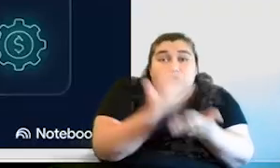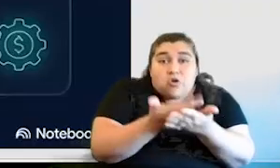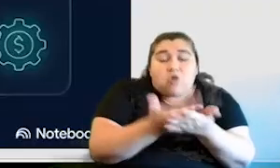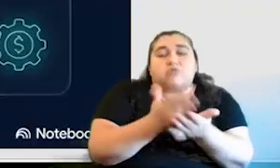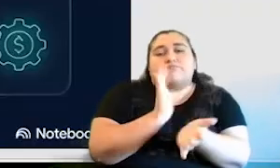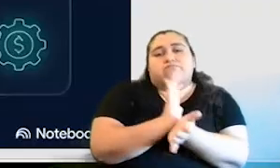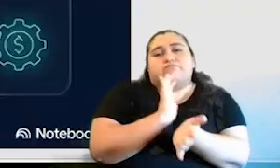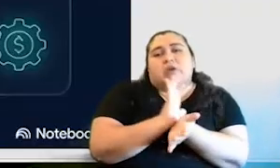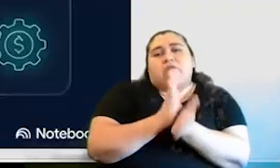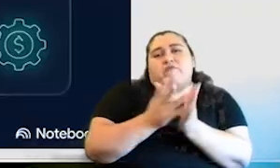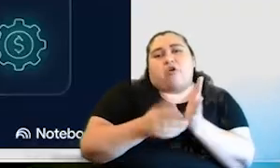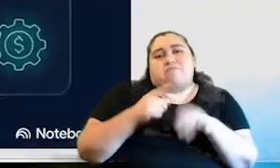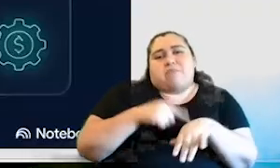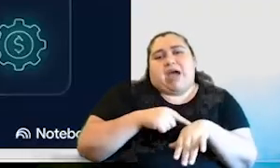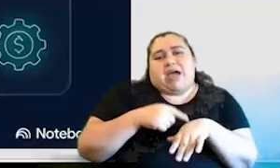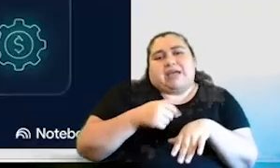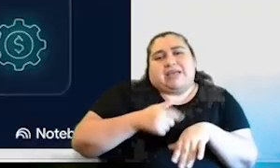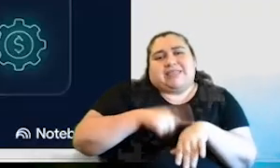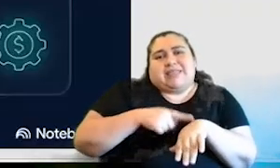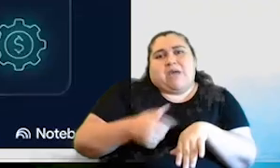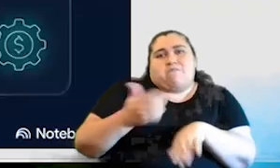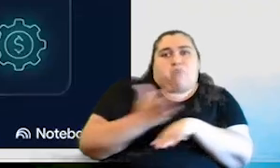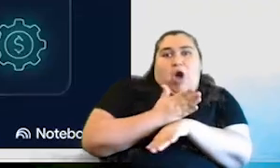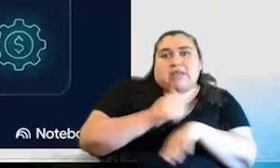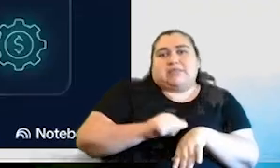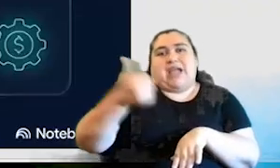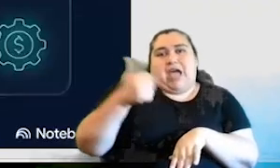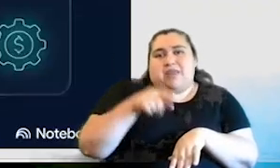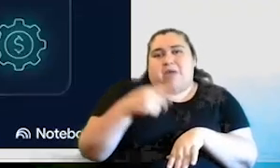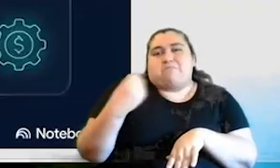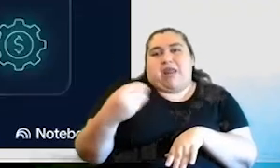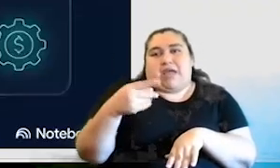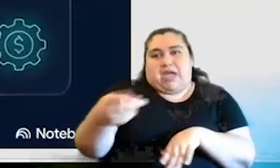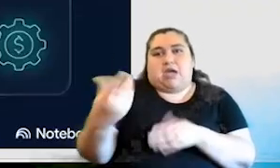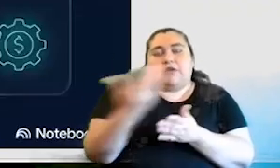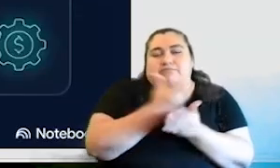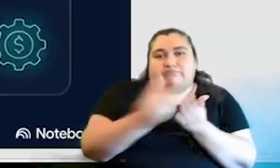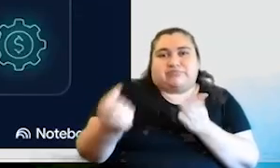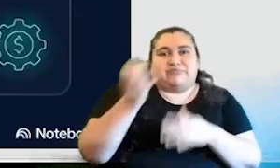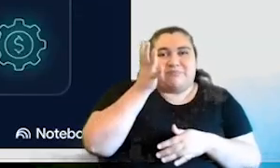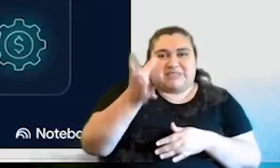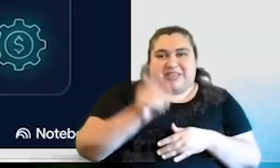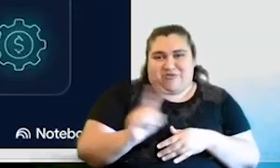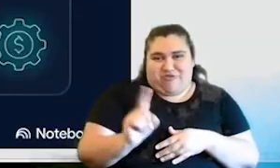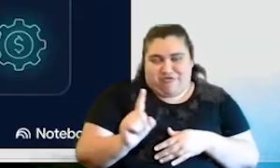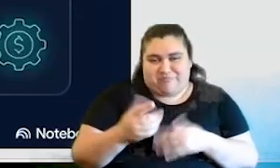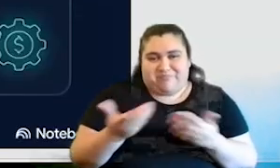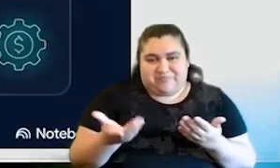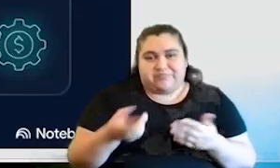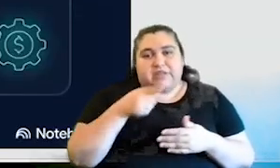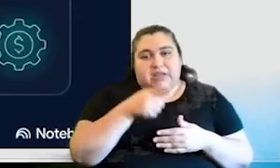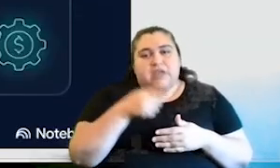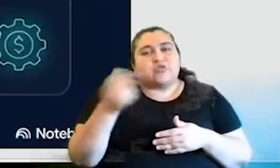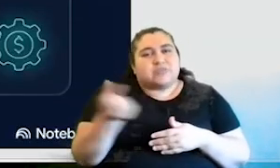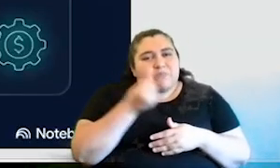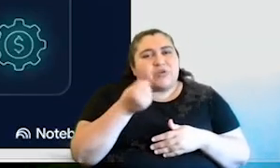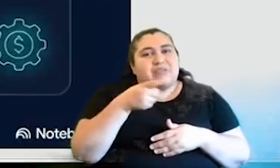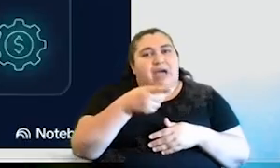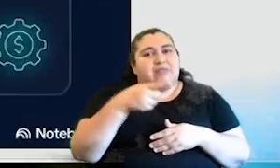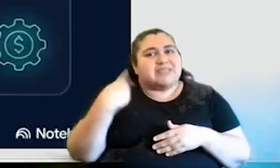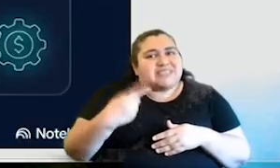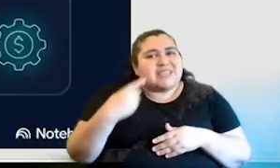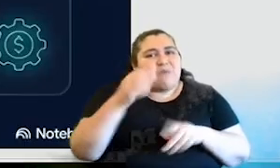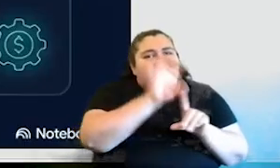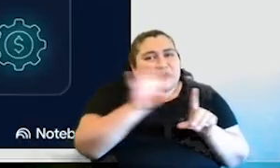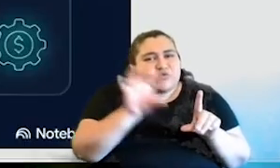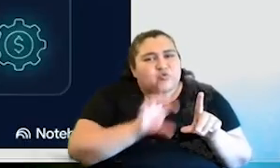impuestos. Entonces me parece importantísimo que todos los años nos convoquemos a este espacio como para